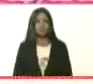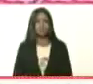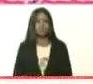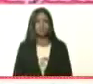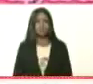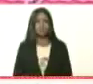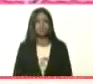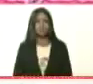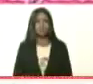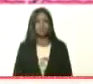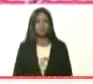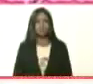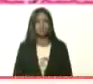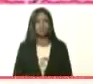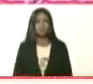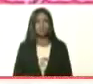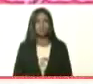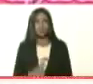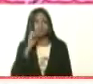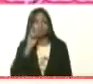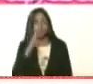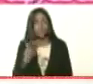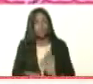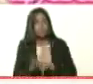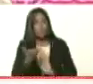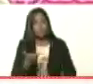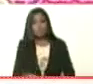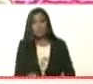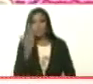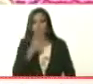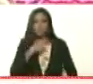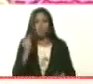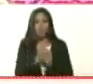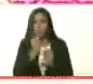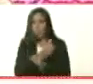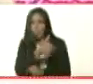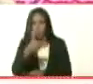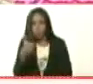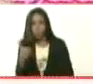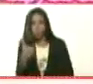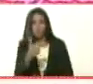Fíjense ustedes, es muy importante todo lo que ustedes han trabajado.